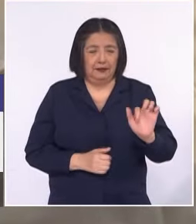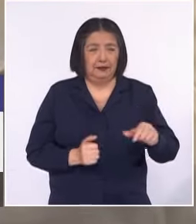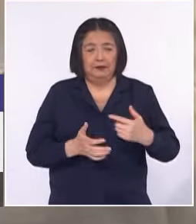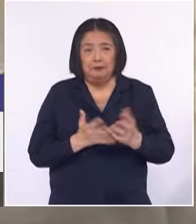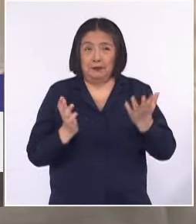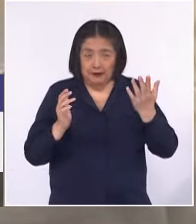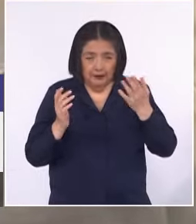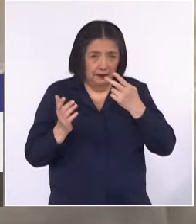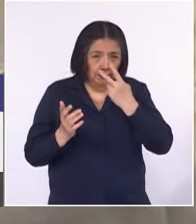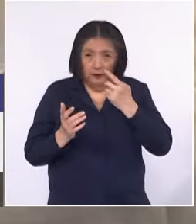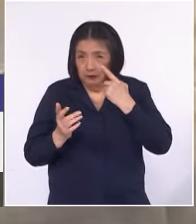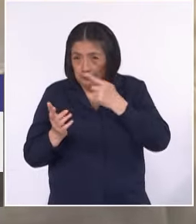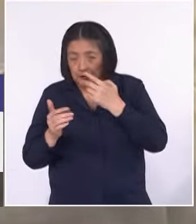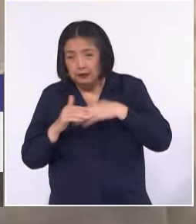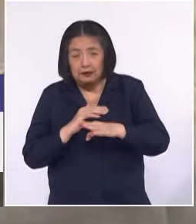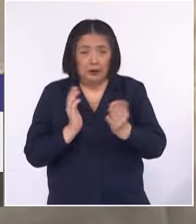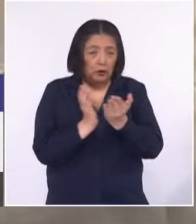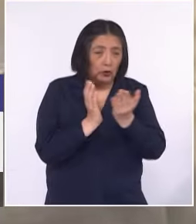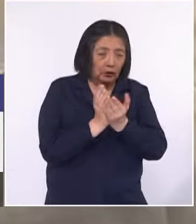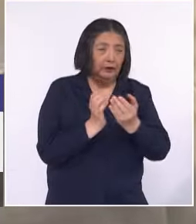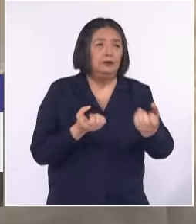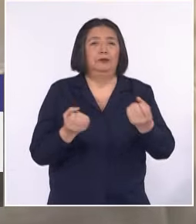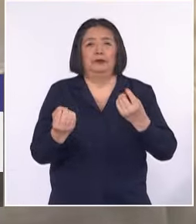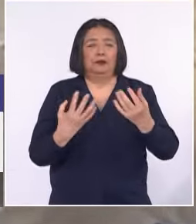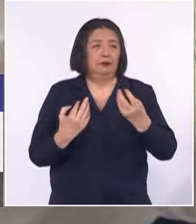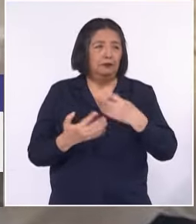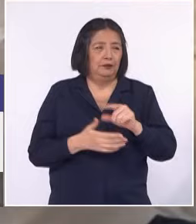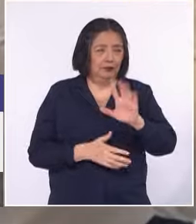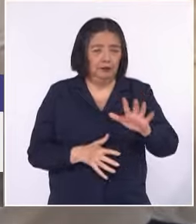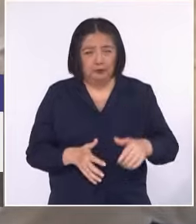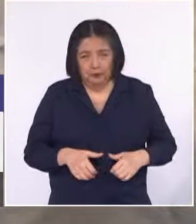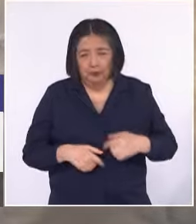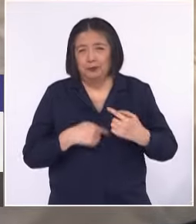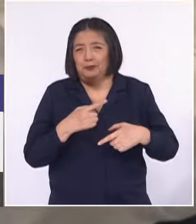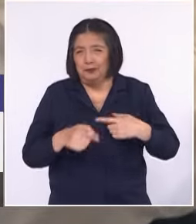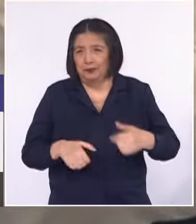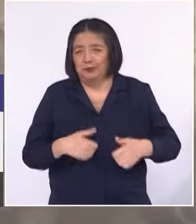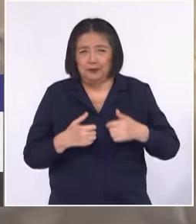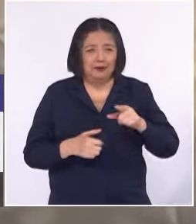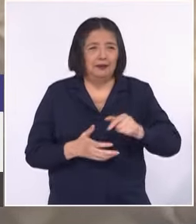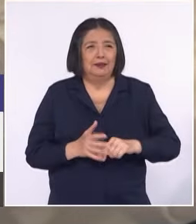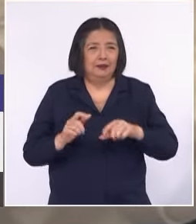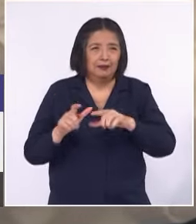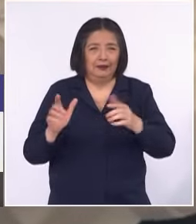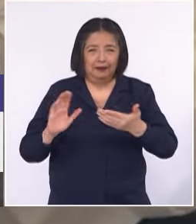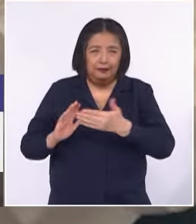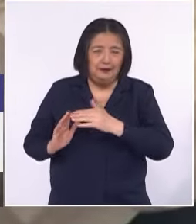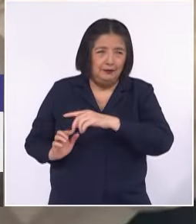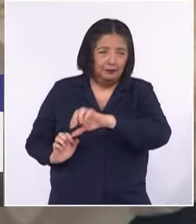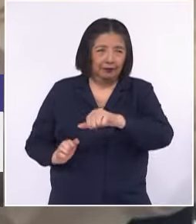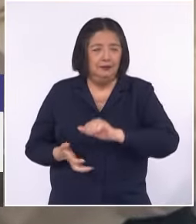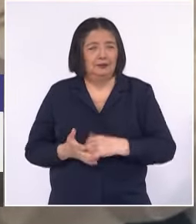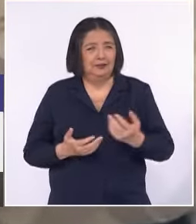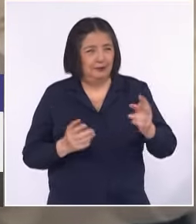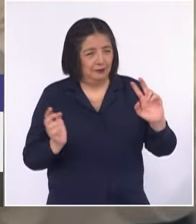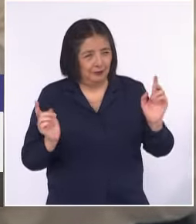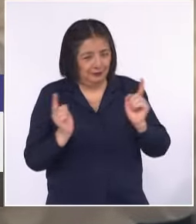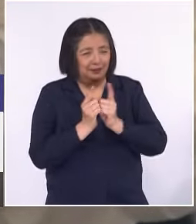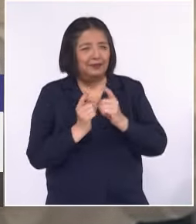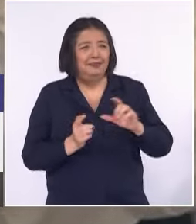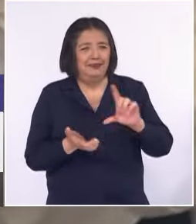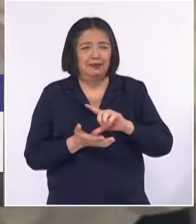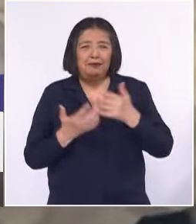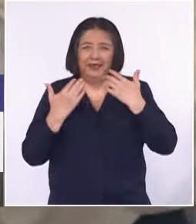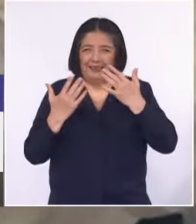entrar a tu colegio también, a que nos cuentes más de tu vida, de tu día a día en Caballococha, y esperamos pronto verte en Lima. Gracias,